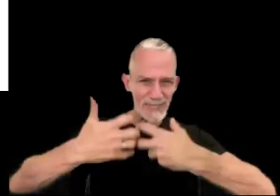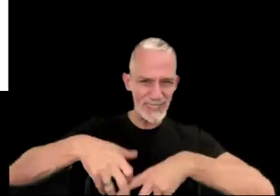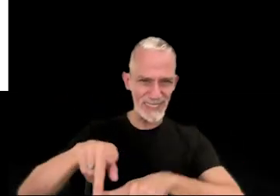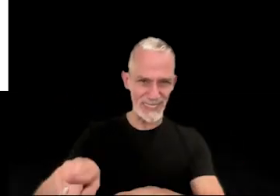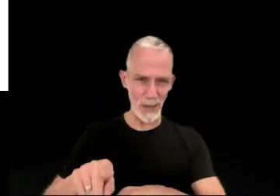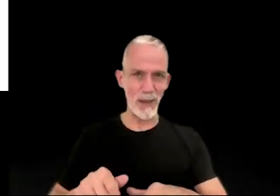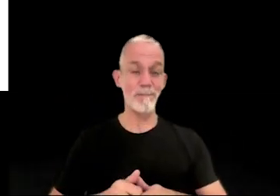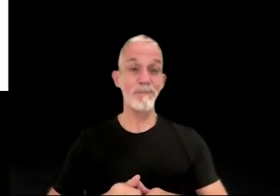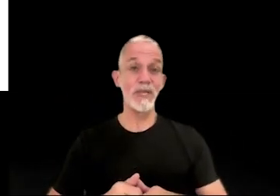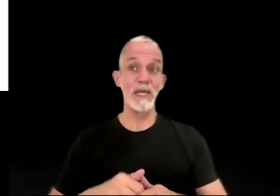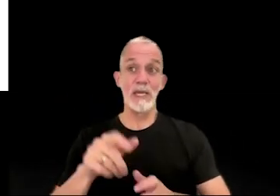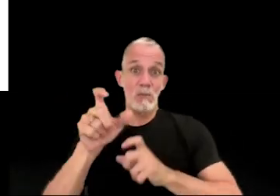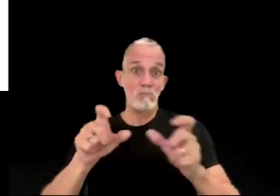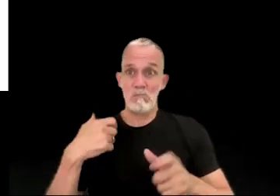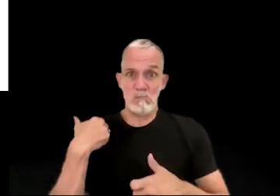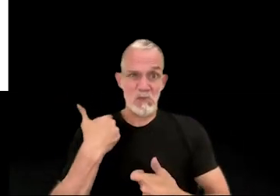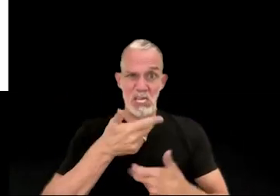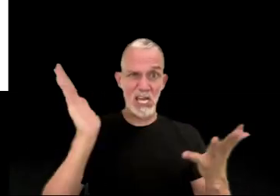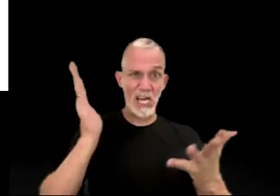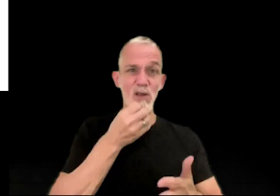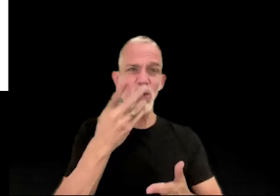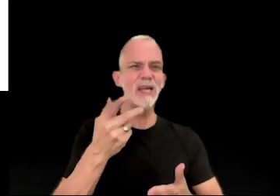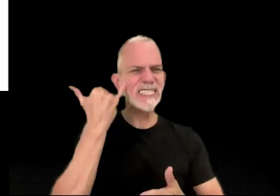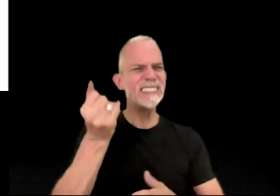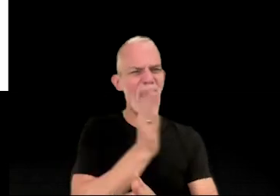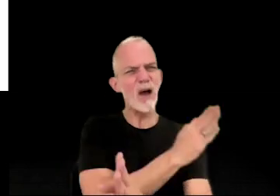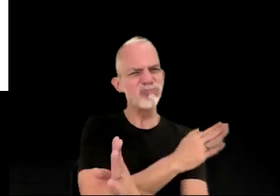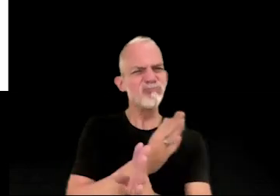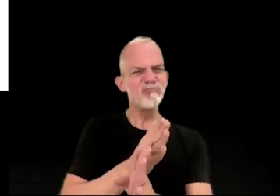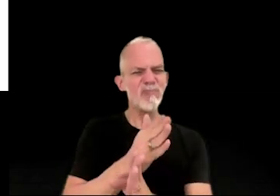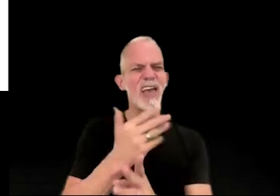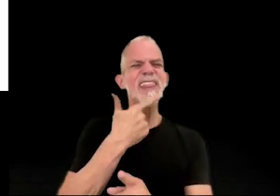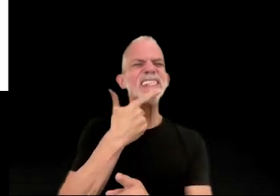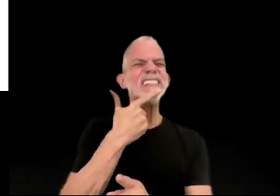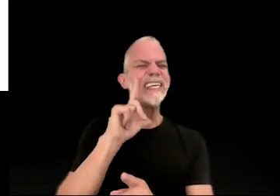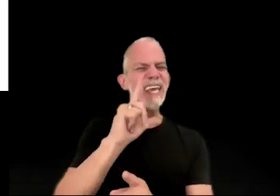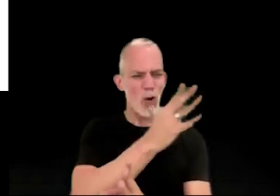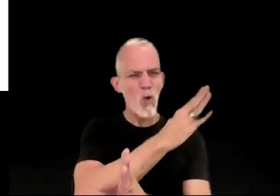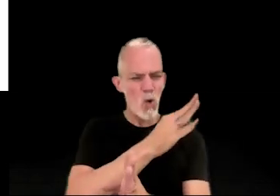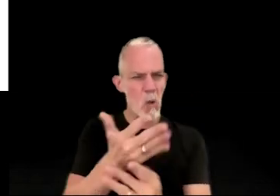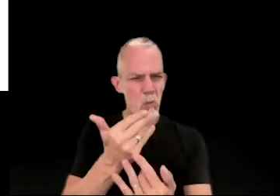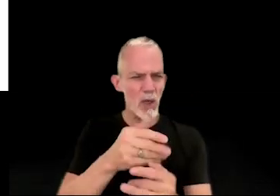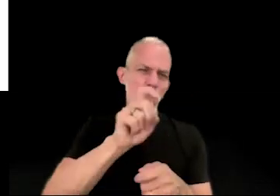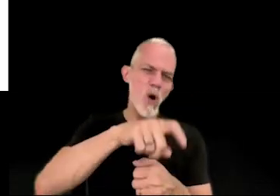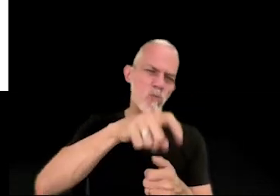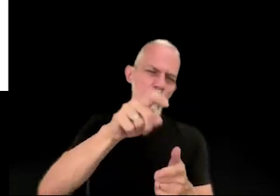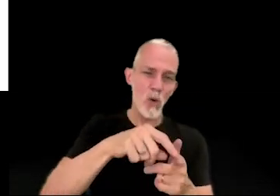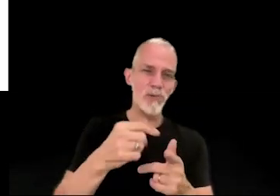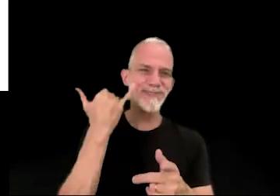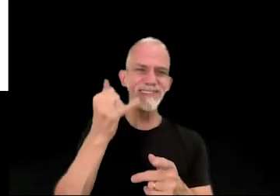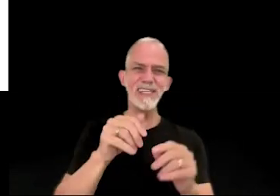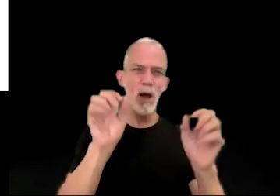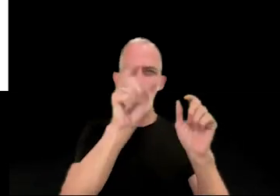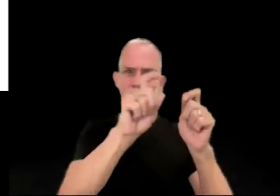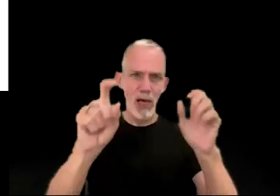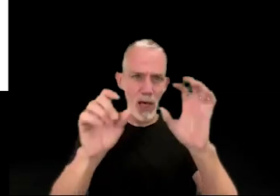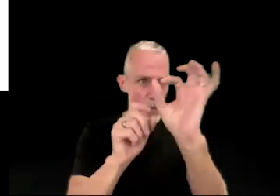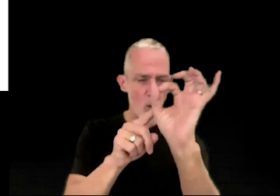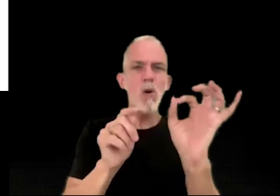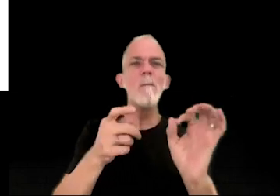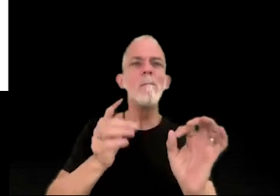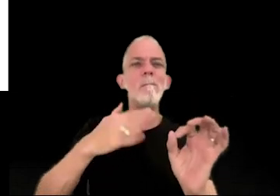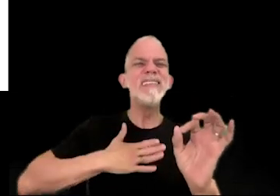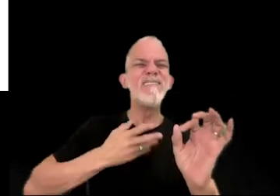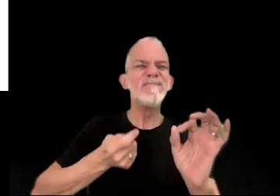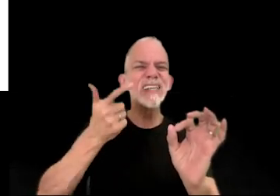Los contribuyentes generales pudieron ya ingresar desde el día 17, que fue cuando Mis Facilidades estuvo operativo. El día